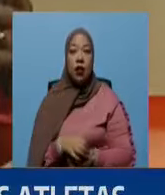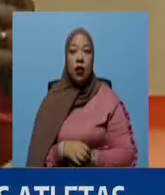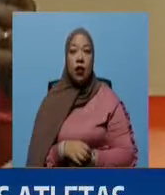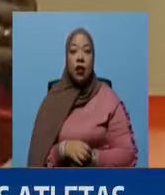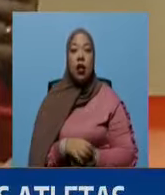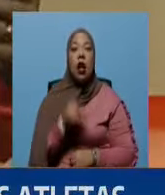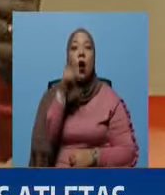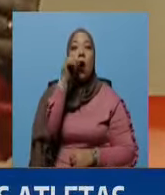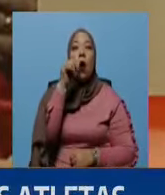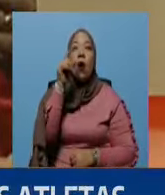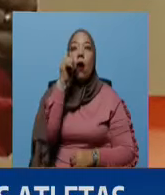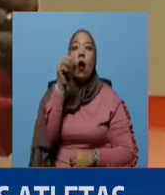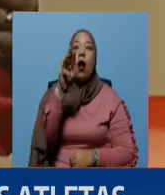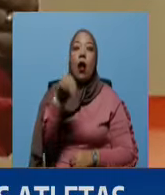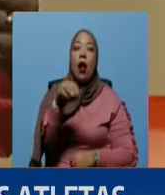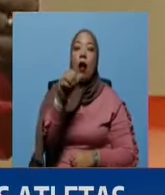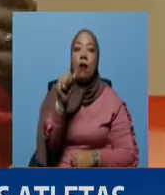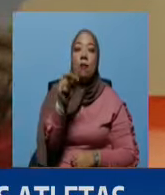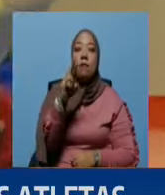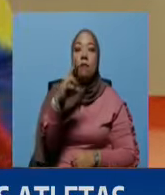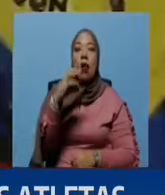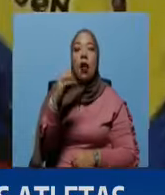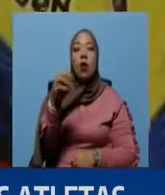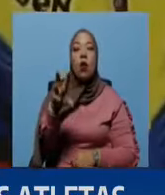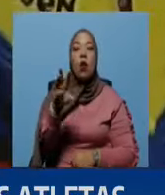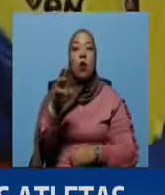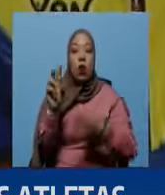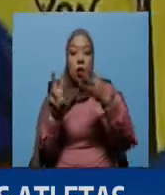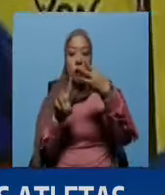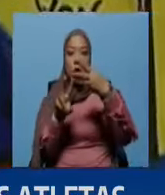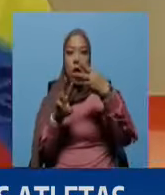Marcos Blanco, medalla de bronce en judo,